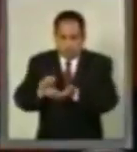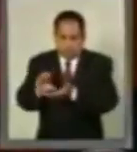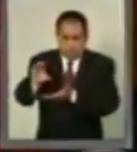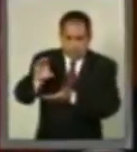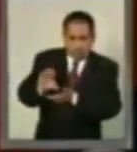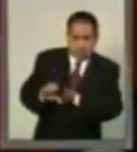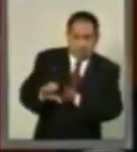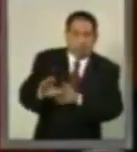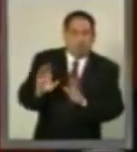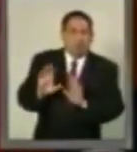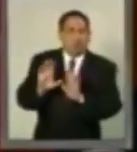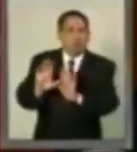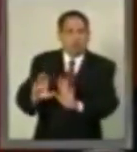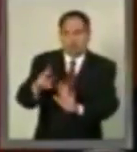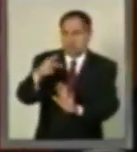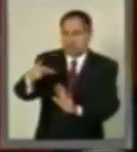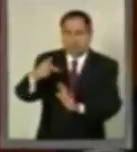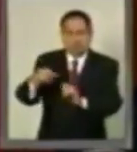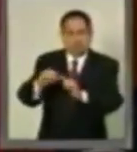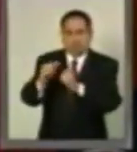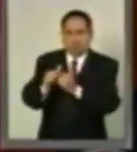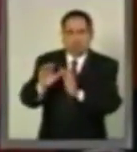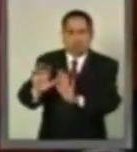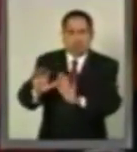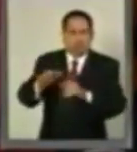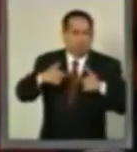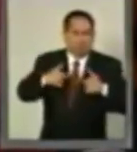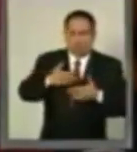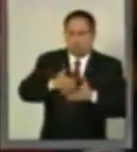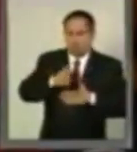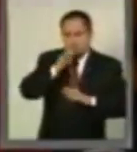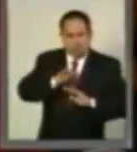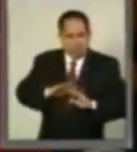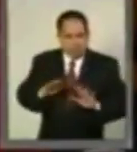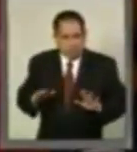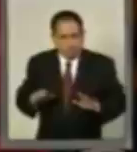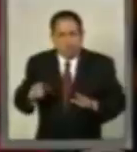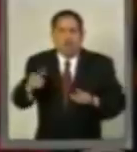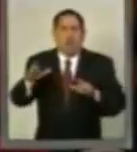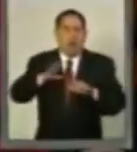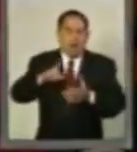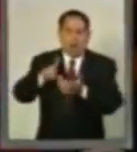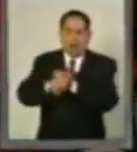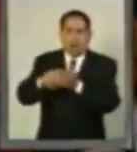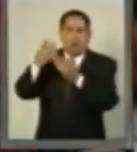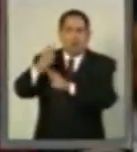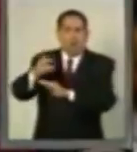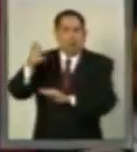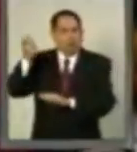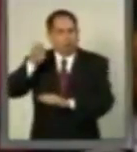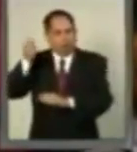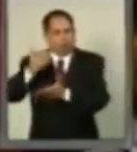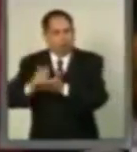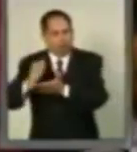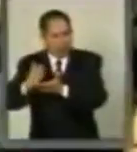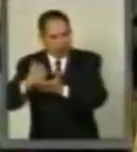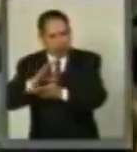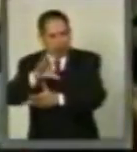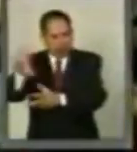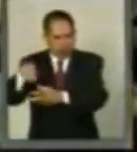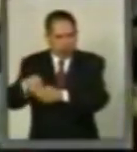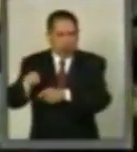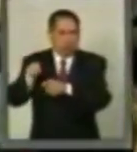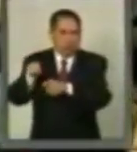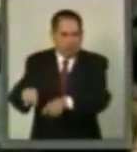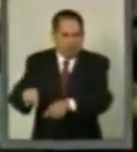serán ocupadas por los propios particulares. Se han hecho fideicomisos, ahí está el recurso que también